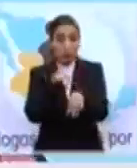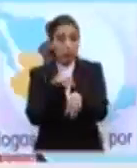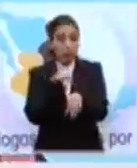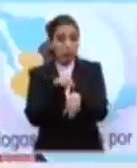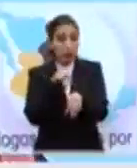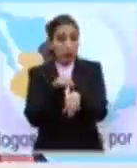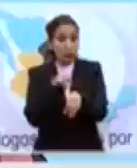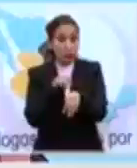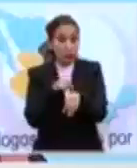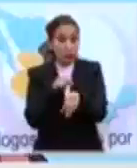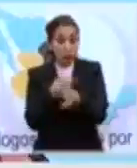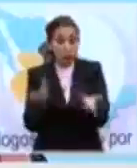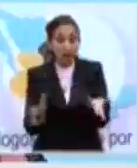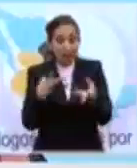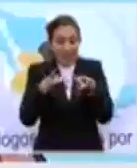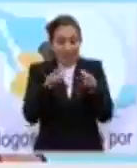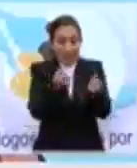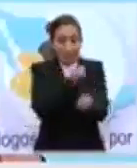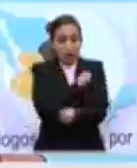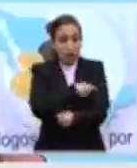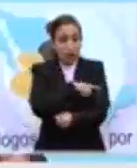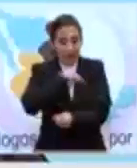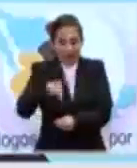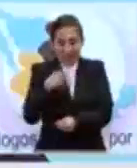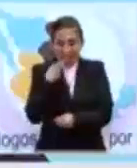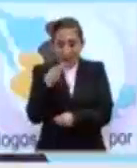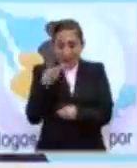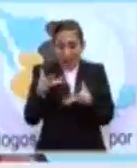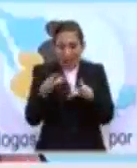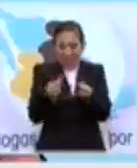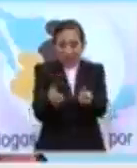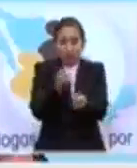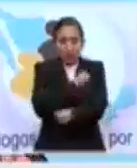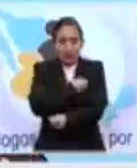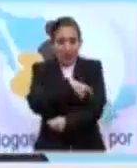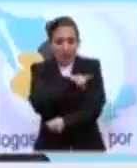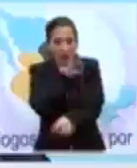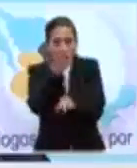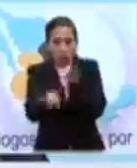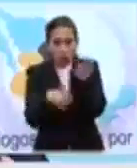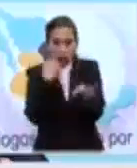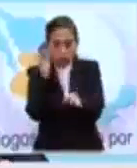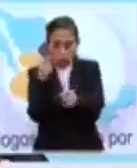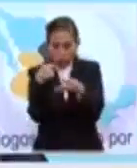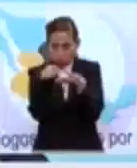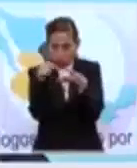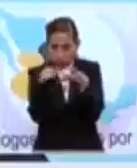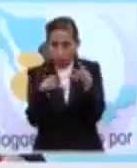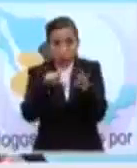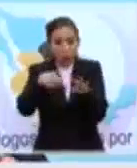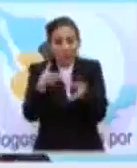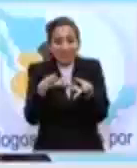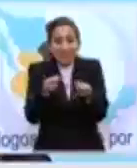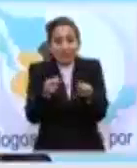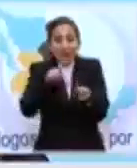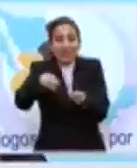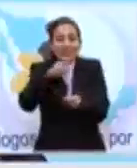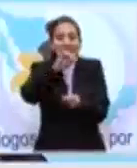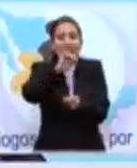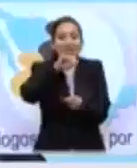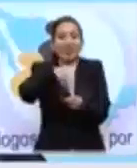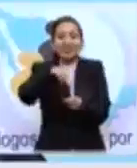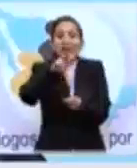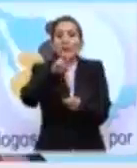come, el gasto en salud, aquí se habla del gasto en salud, yo nada más voy a puntualizar, no es gasto, es inversión,